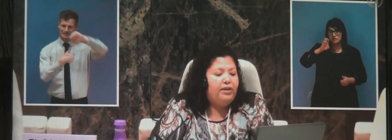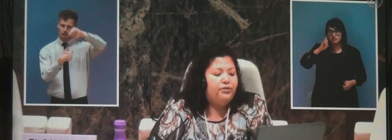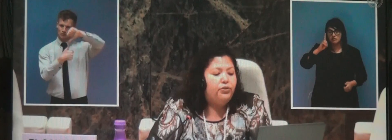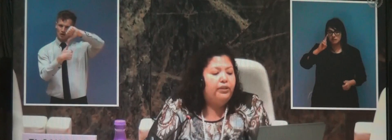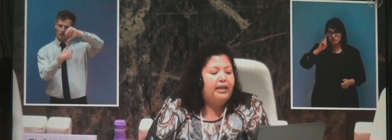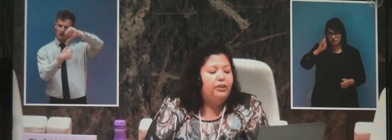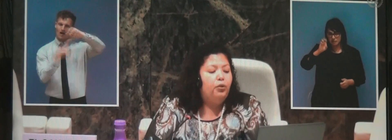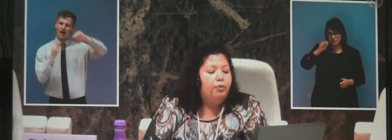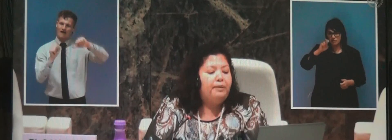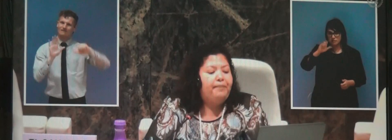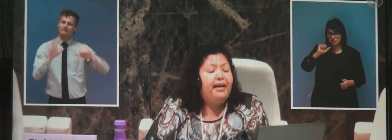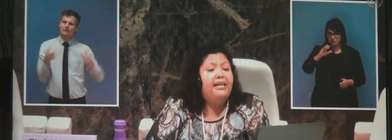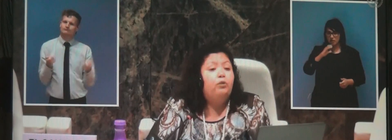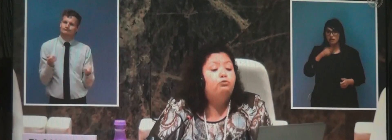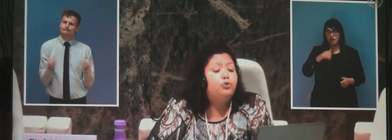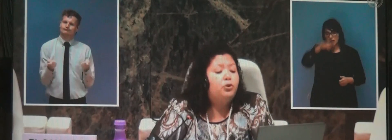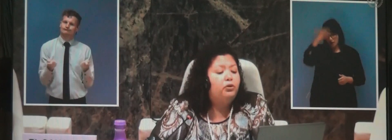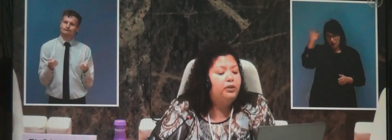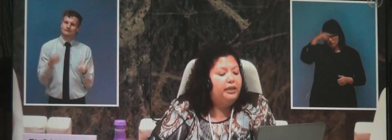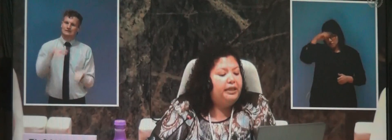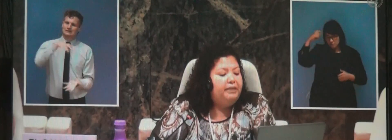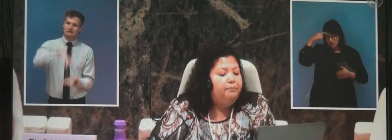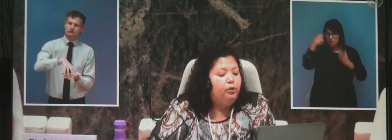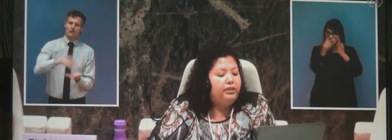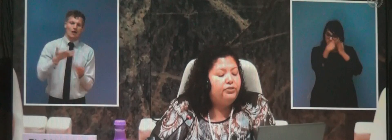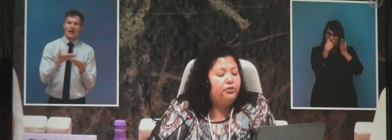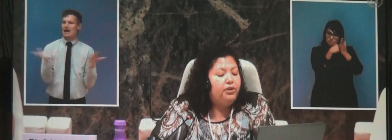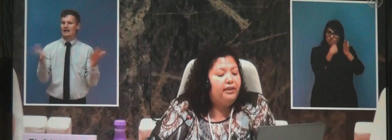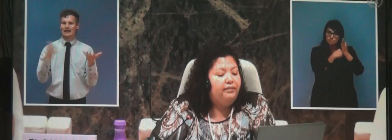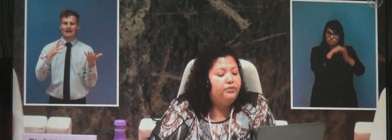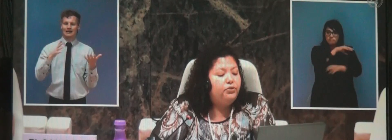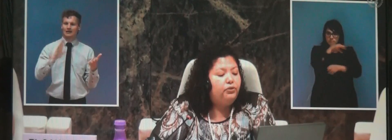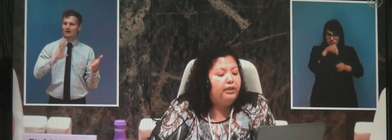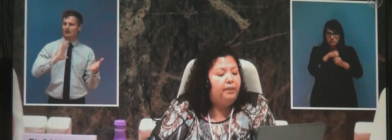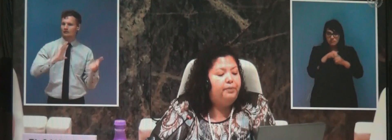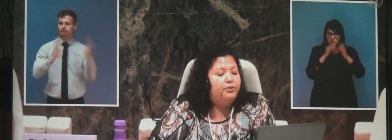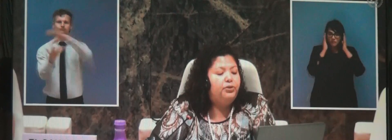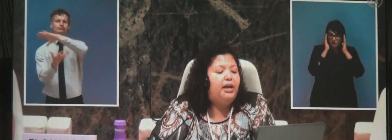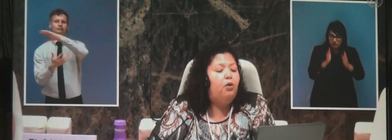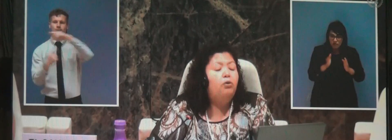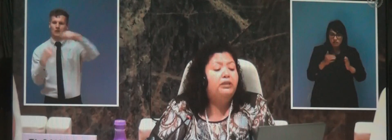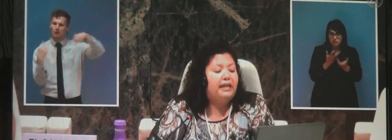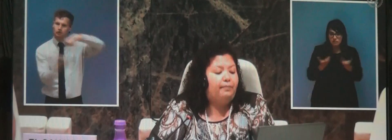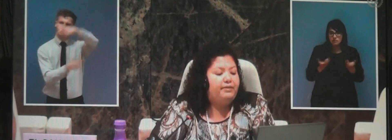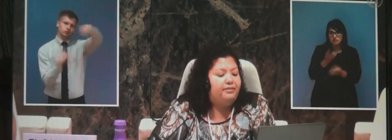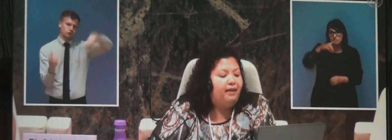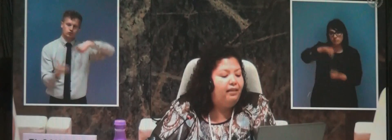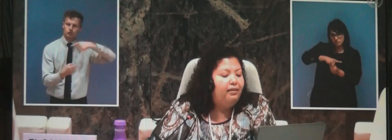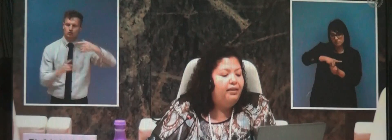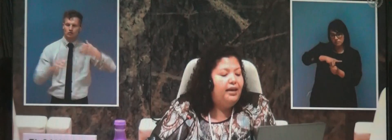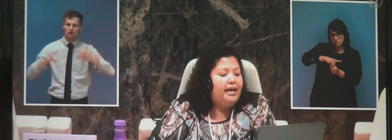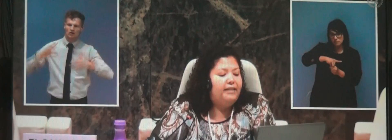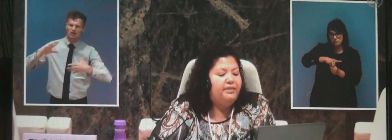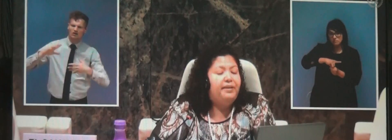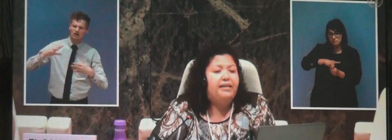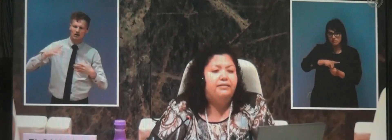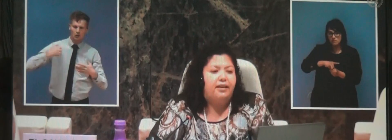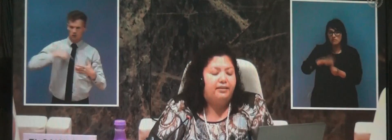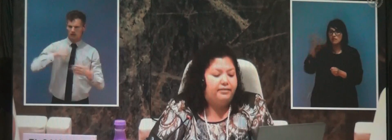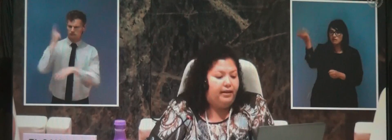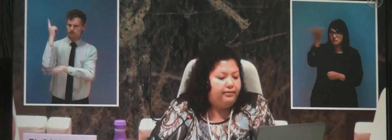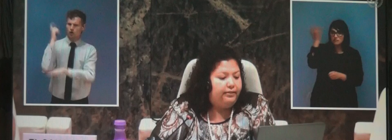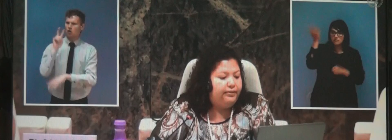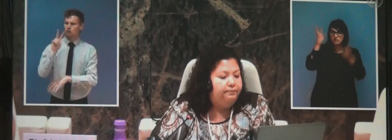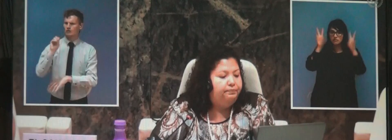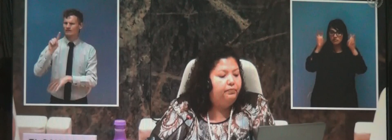en la elaboración de las normas para la inclusión y protección y atención de las personas con discapacidad en las emergencias